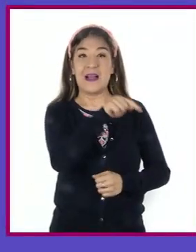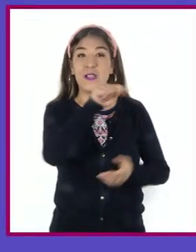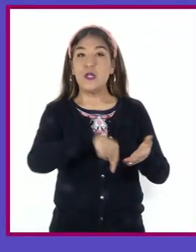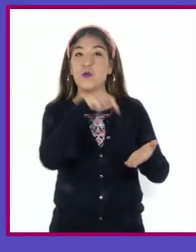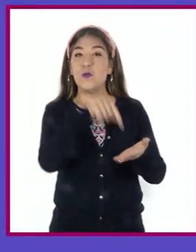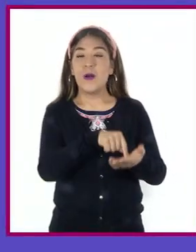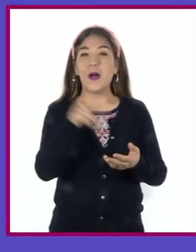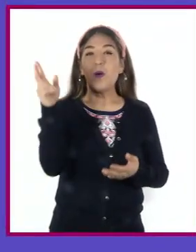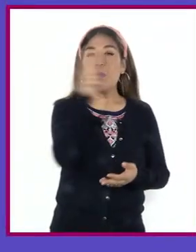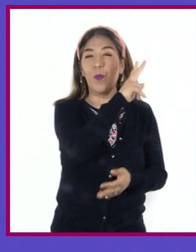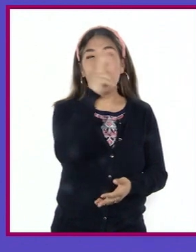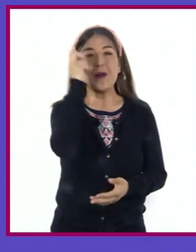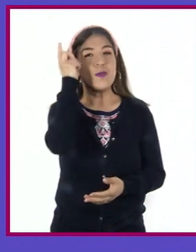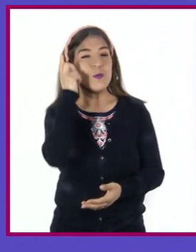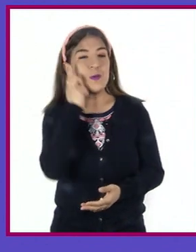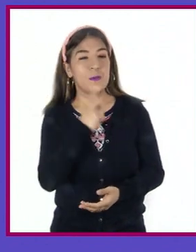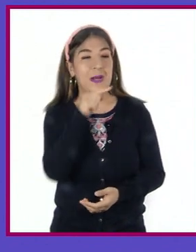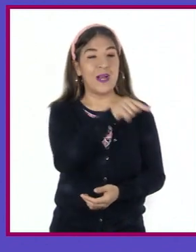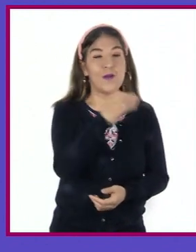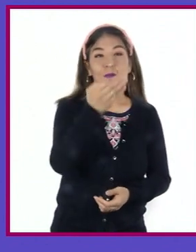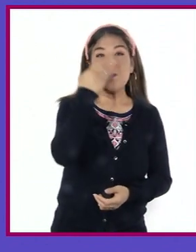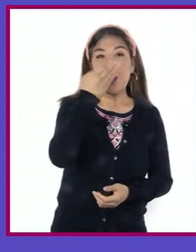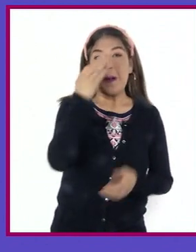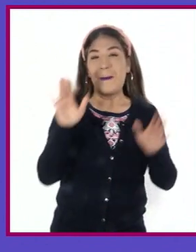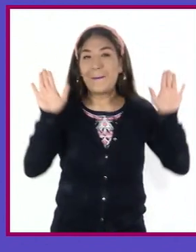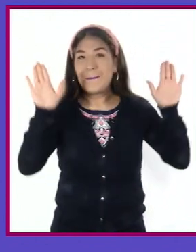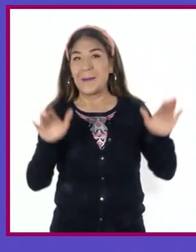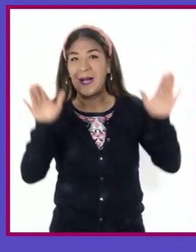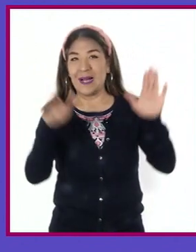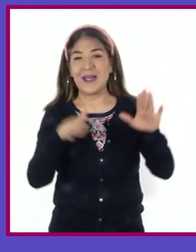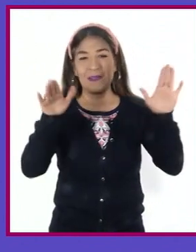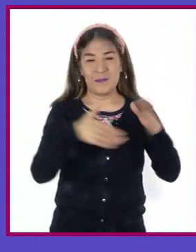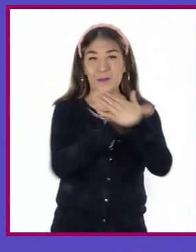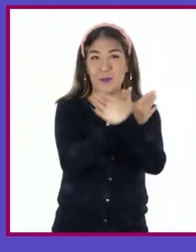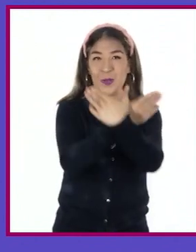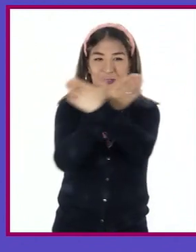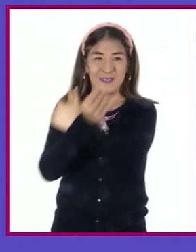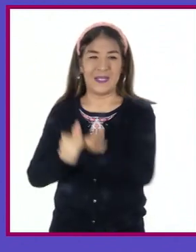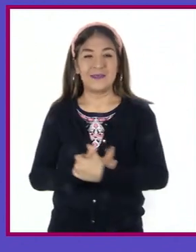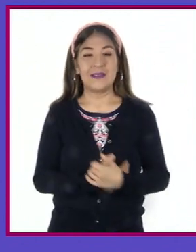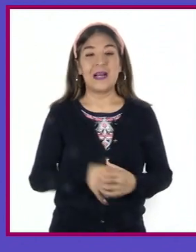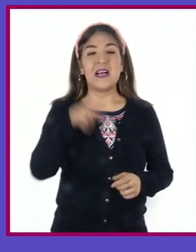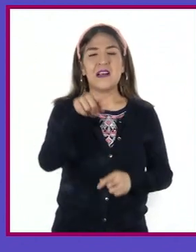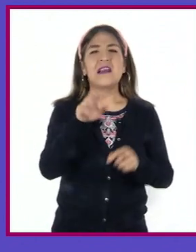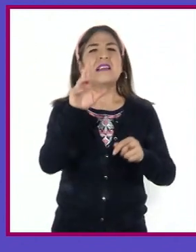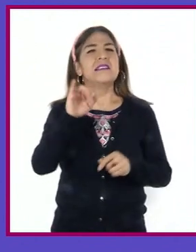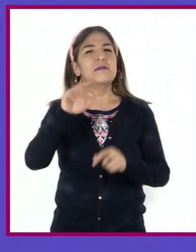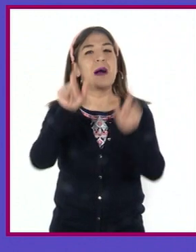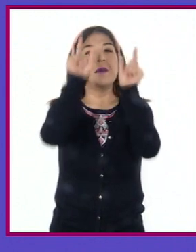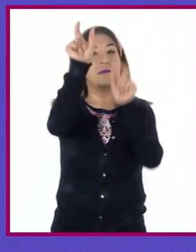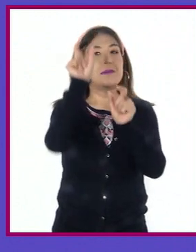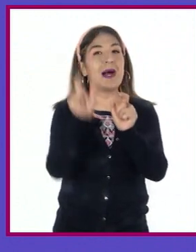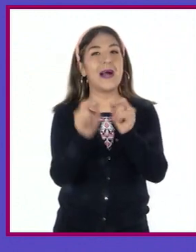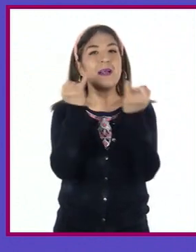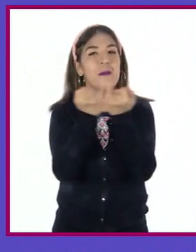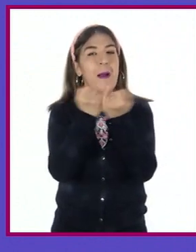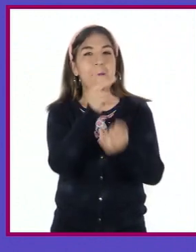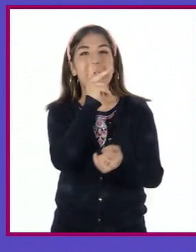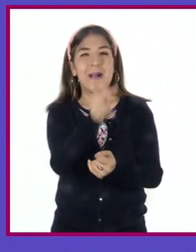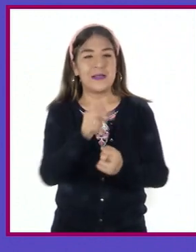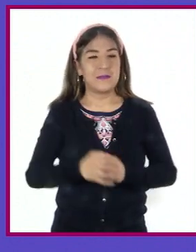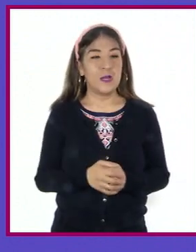un ejemplo con un poema llamado Ahí donde el aire reposa, en español, y en náhuatl, Campa Ejecatl